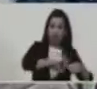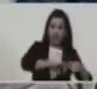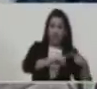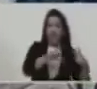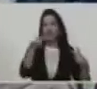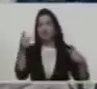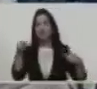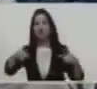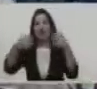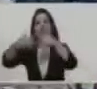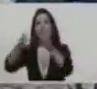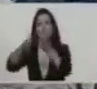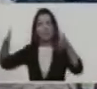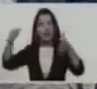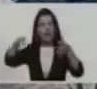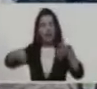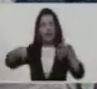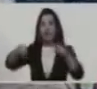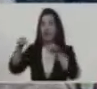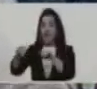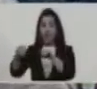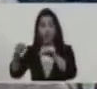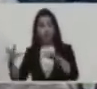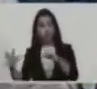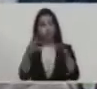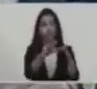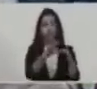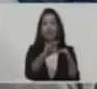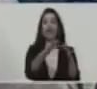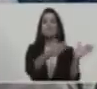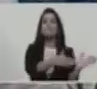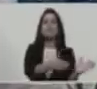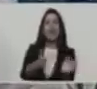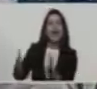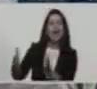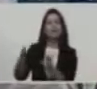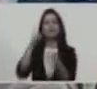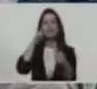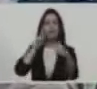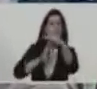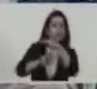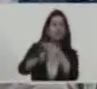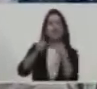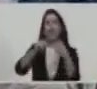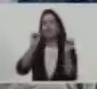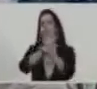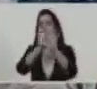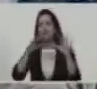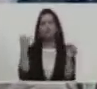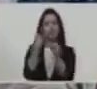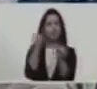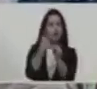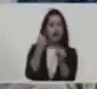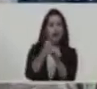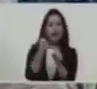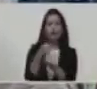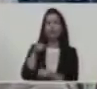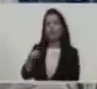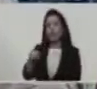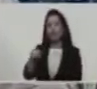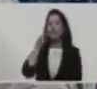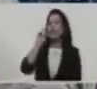Productiva para articular con un plan, con una visión, con una capacidad de